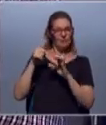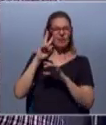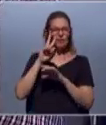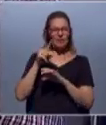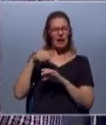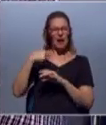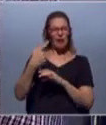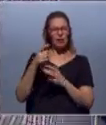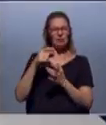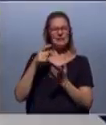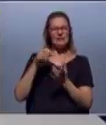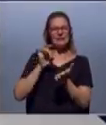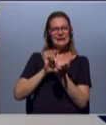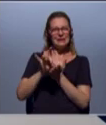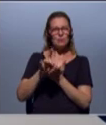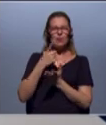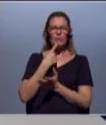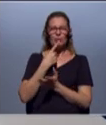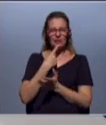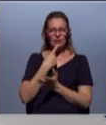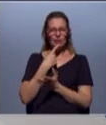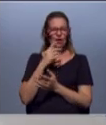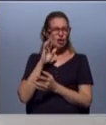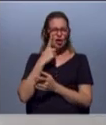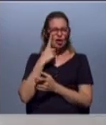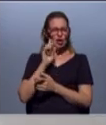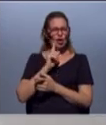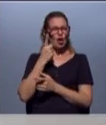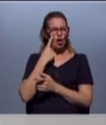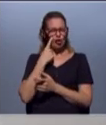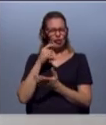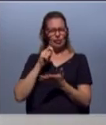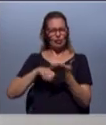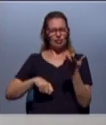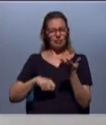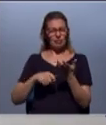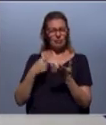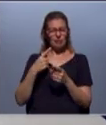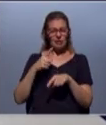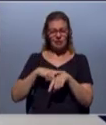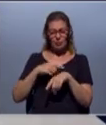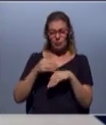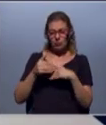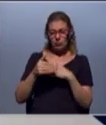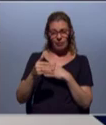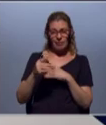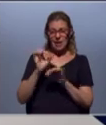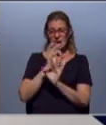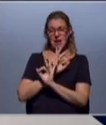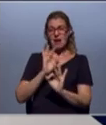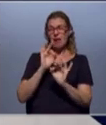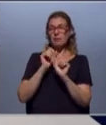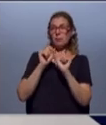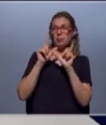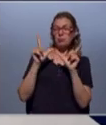del sistema político que desconocía el contrato y cuando vi que el tiempo pasaba y nadie reaccionaba o sea